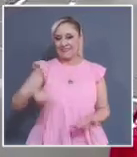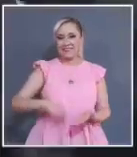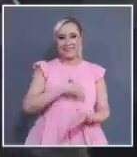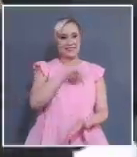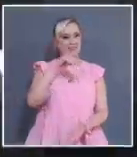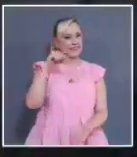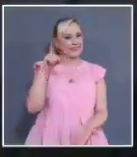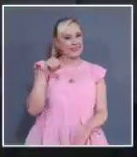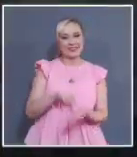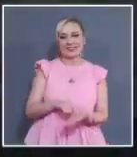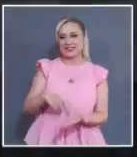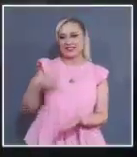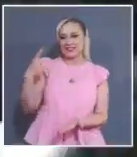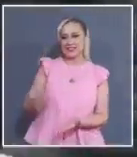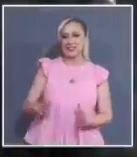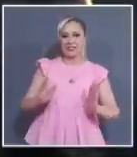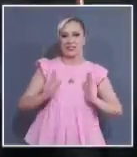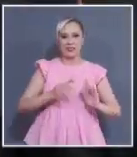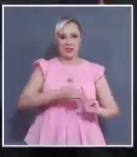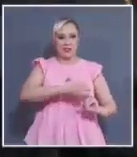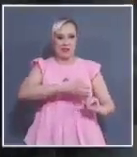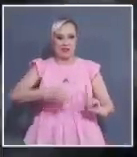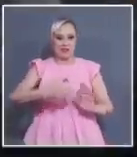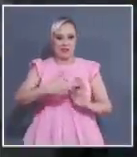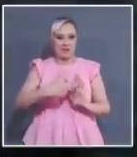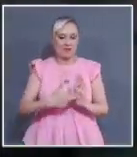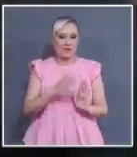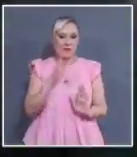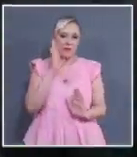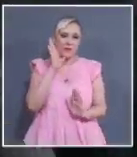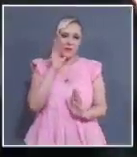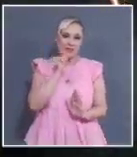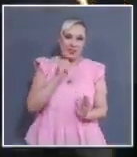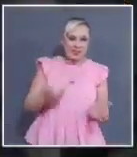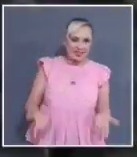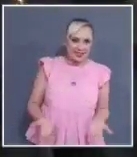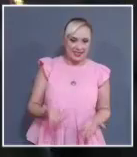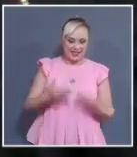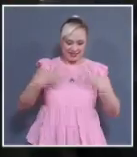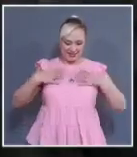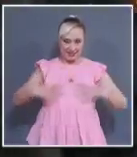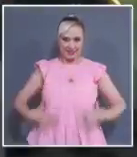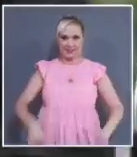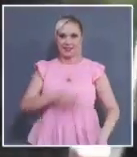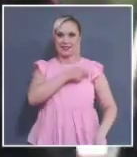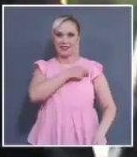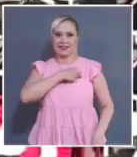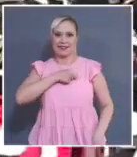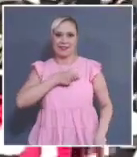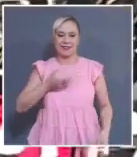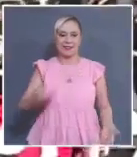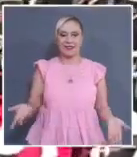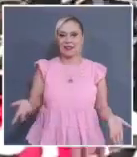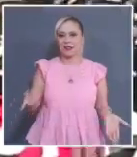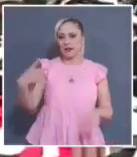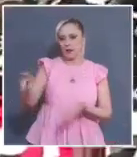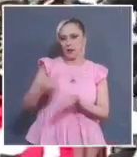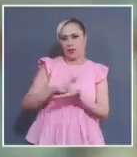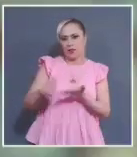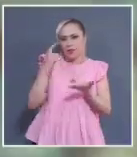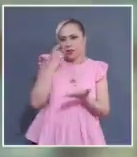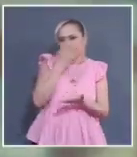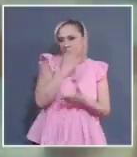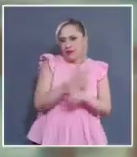encuentran relacionados en absoluto con su condición de oficial se hallan bajo el ámbito de protección de su derecho al libre desarrollo de la